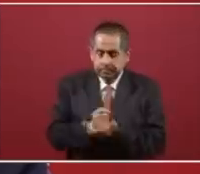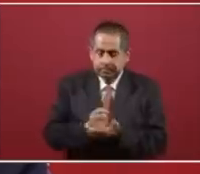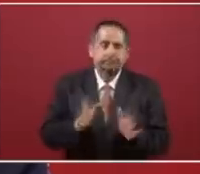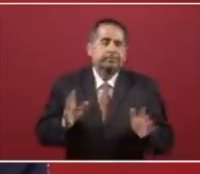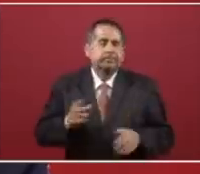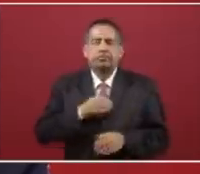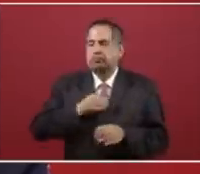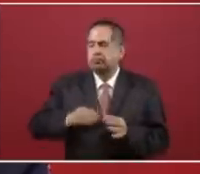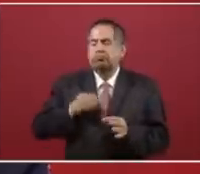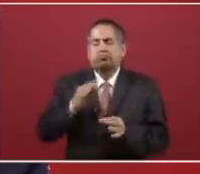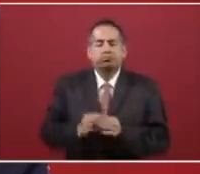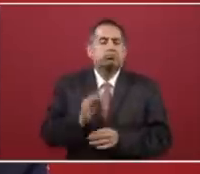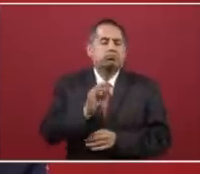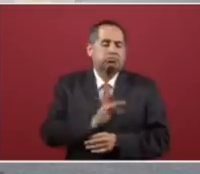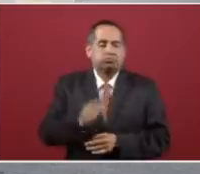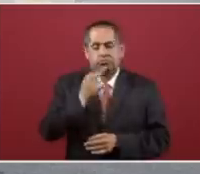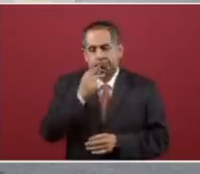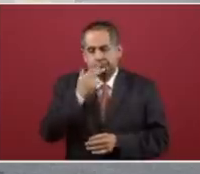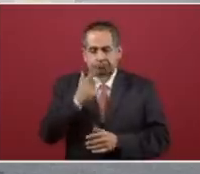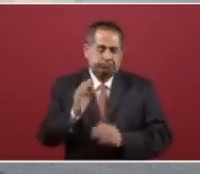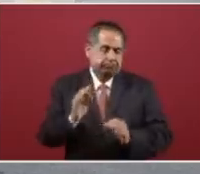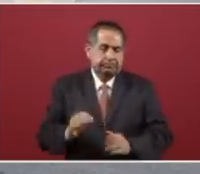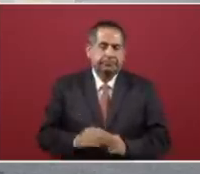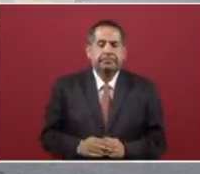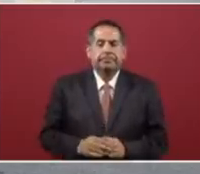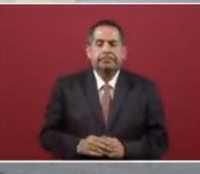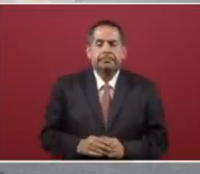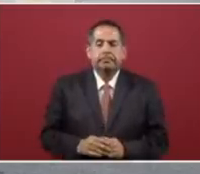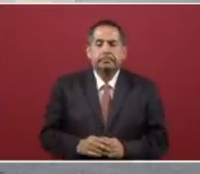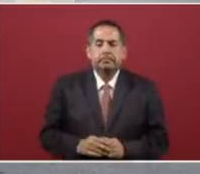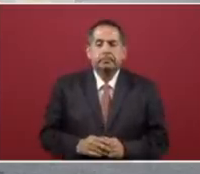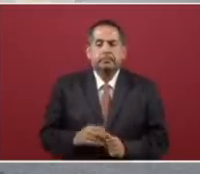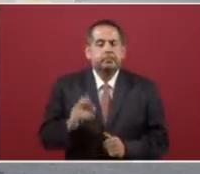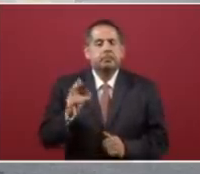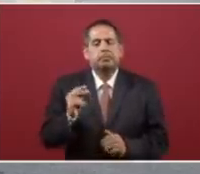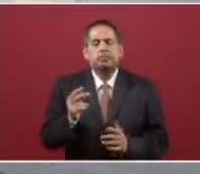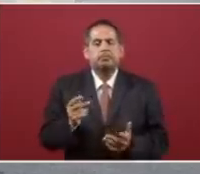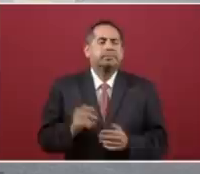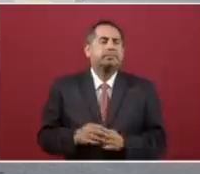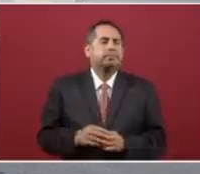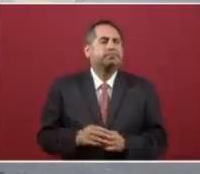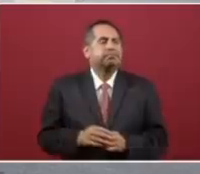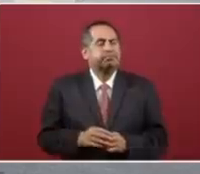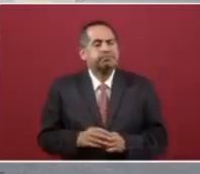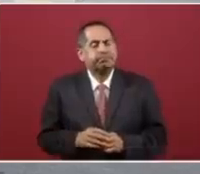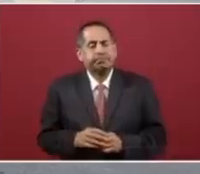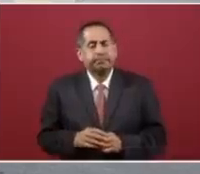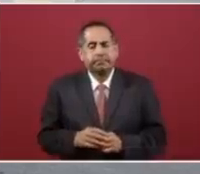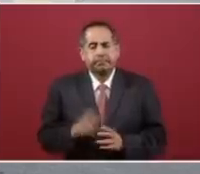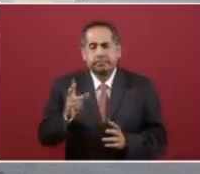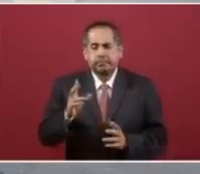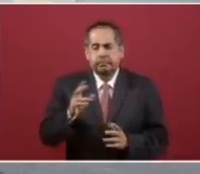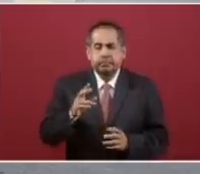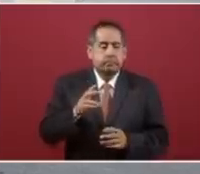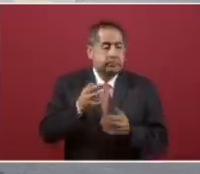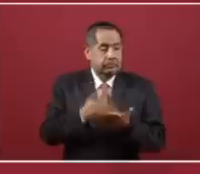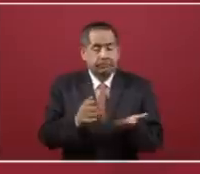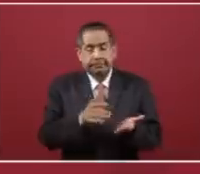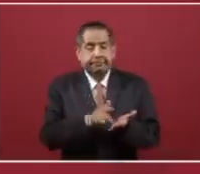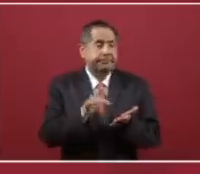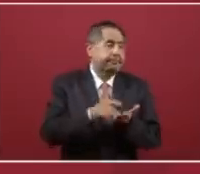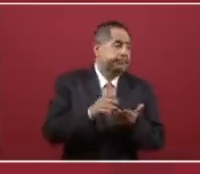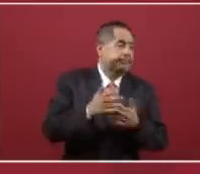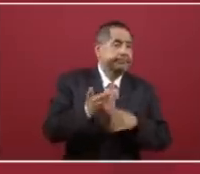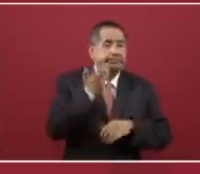nuestro trabajo no vamos a tener ningún pretexto